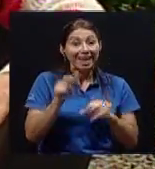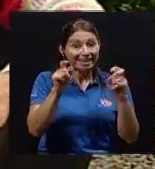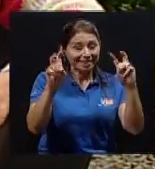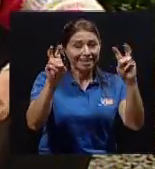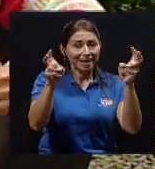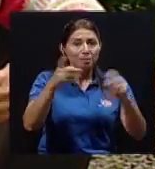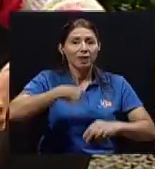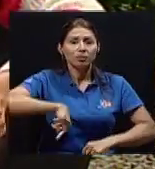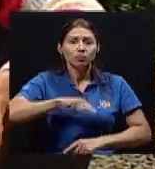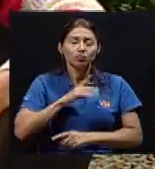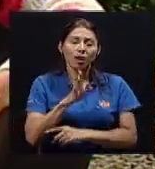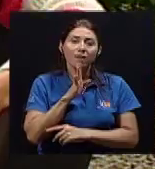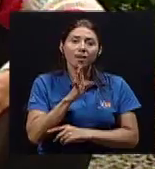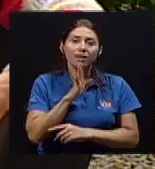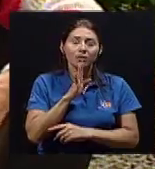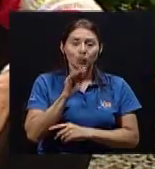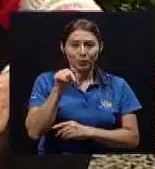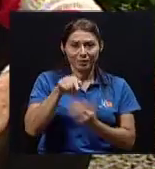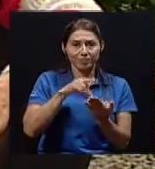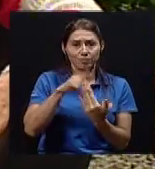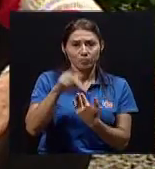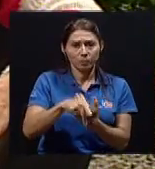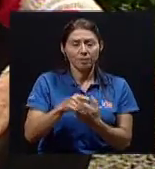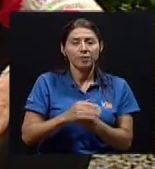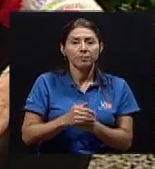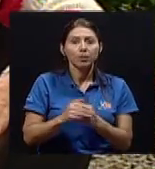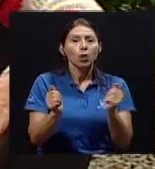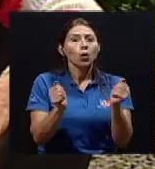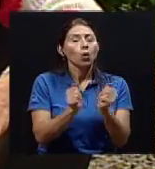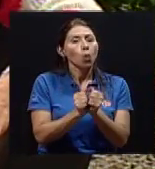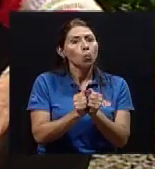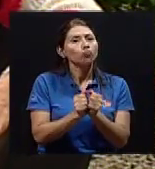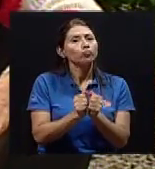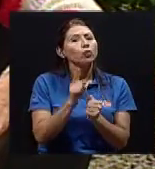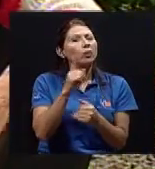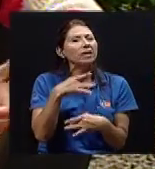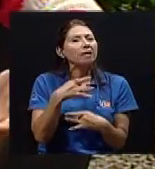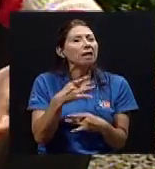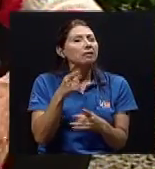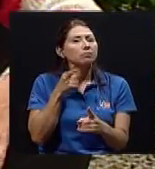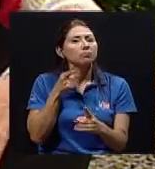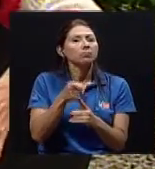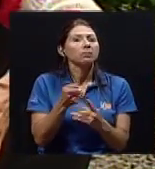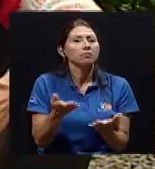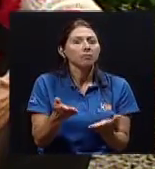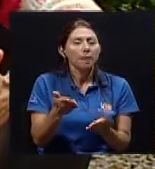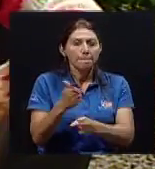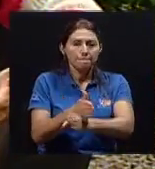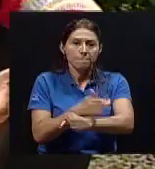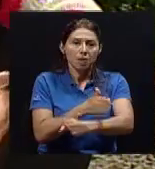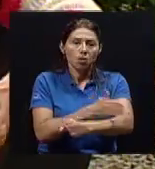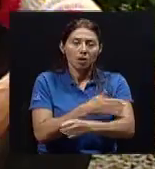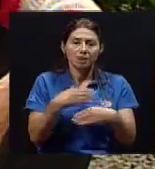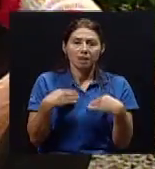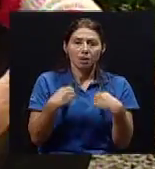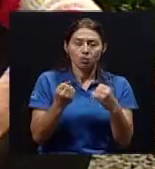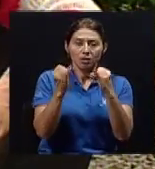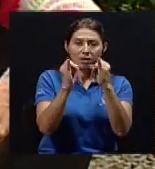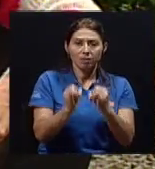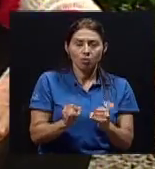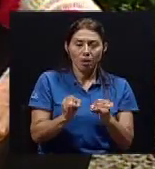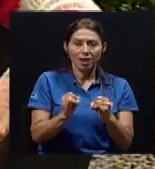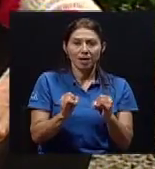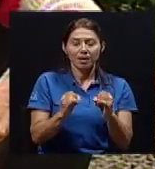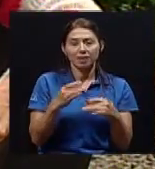estaremos conversando en este programa con el interés de mejorar nuestra salud tanto individual